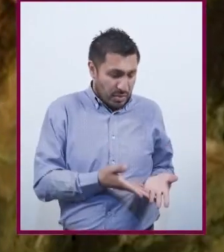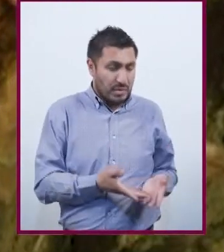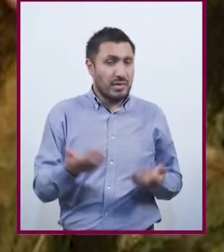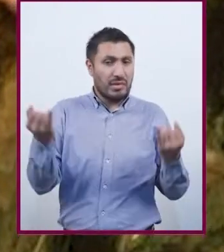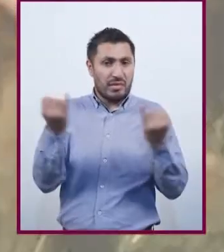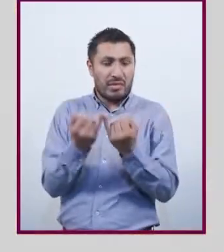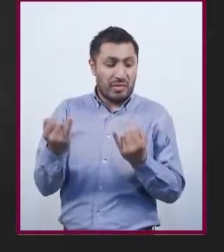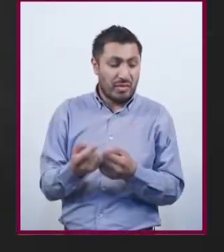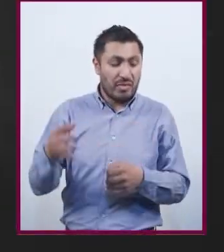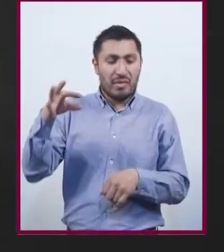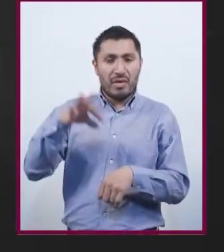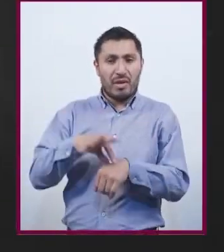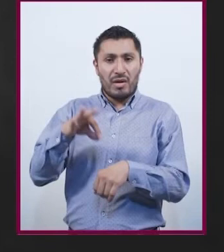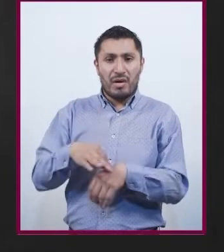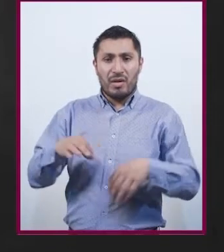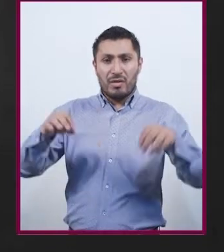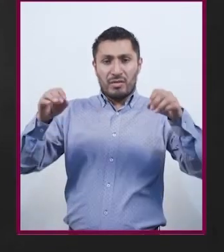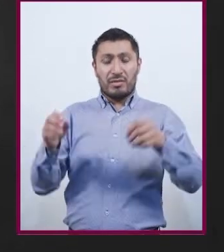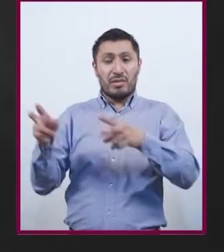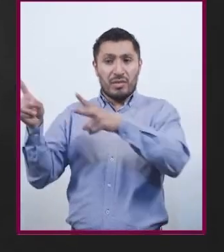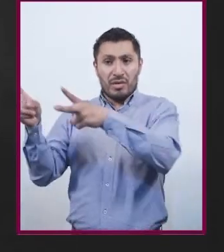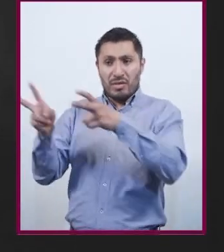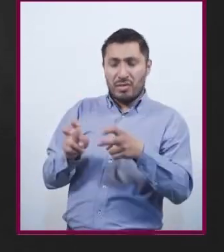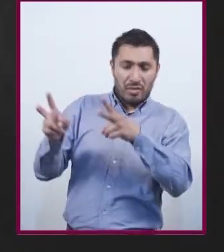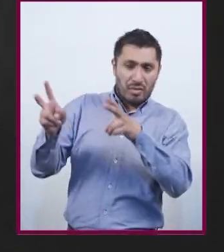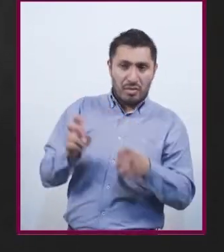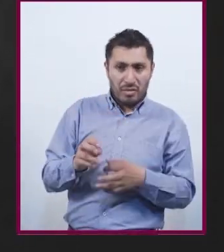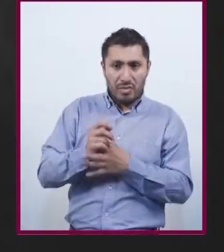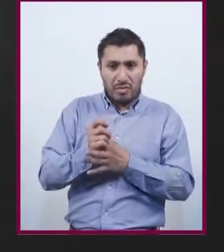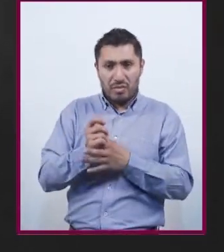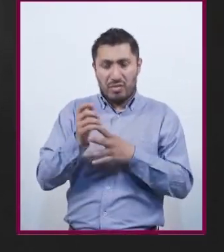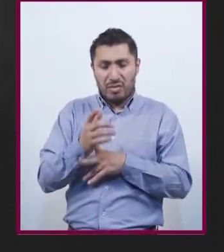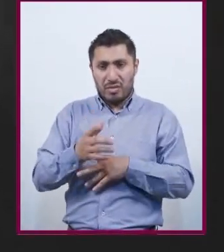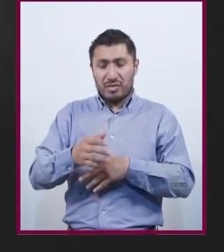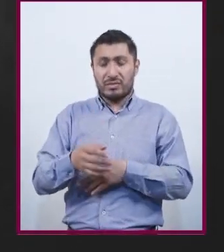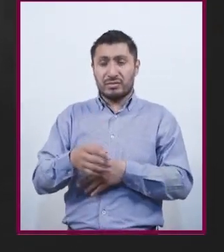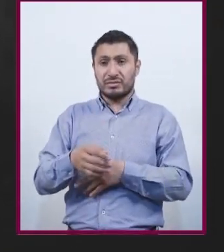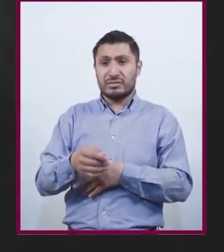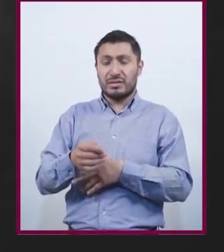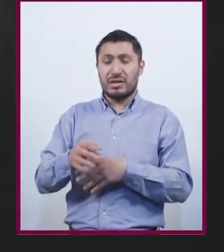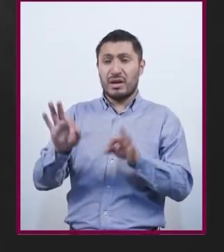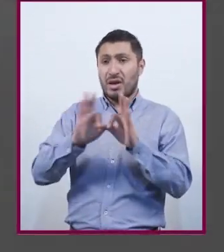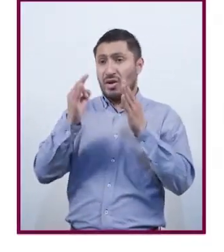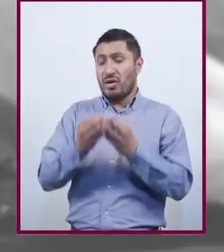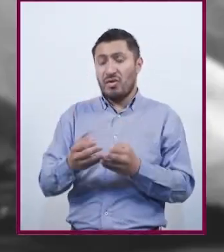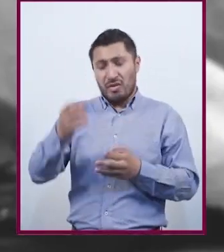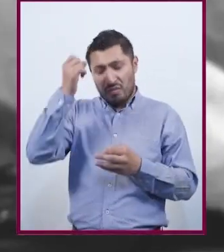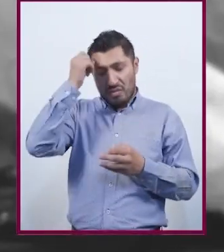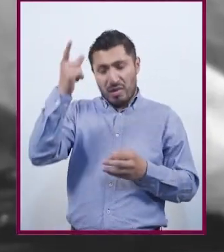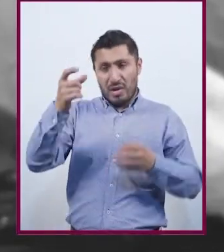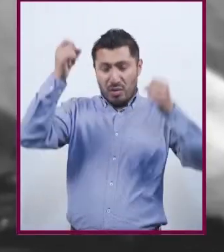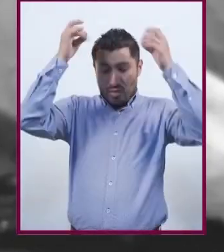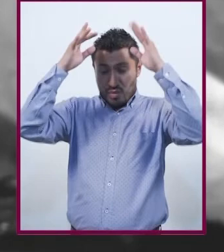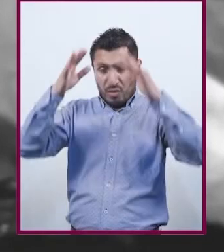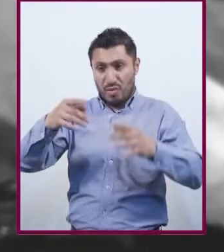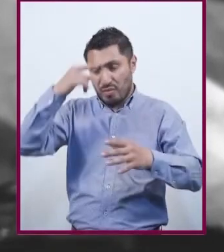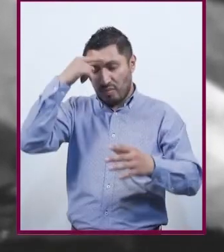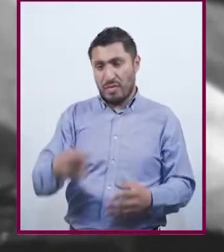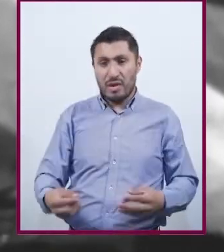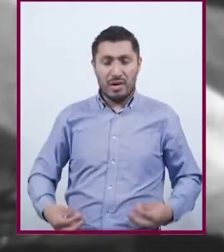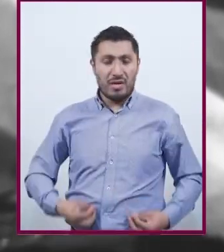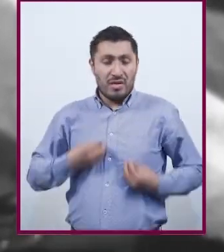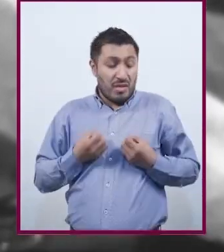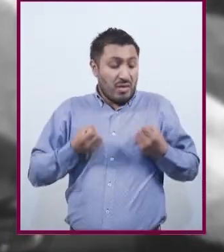entregarlo a los hombres, de igual forma que el Dr. Frankenstein roba la capacidad divina de dar vida para crear su